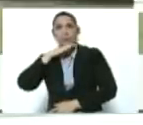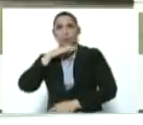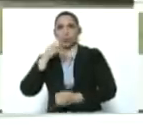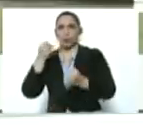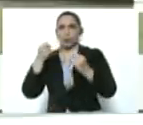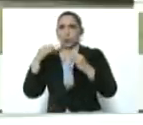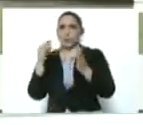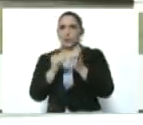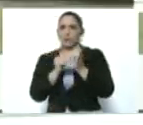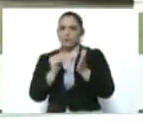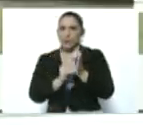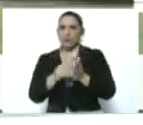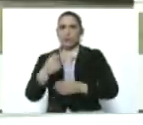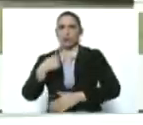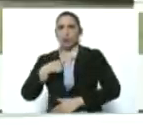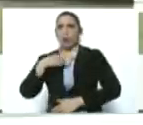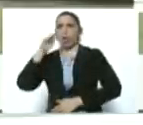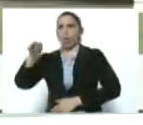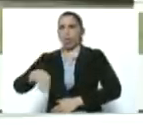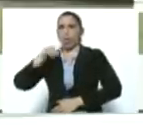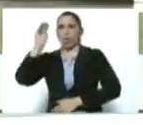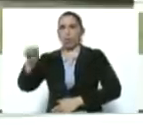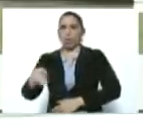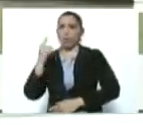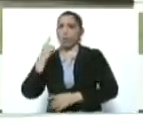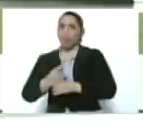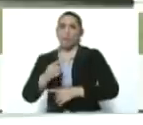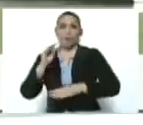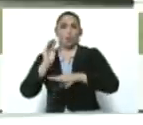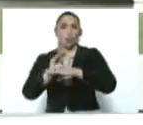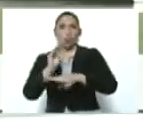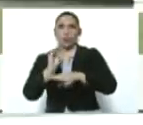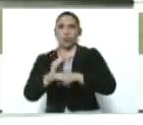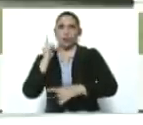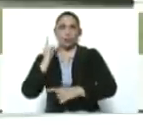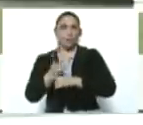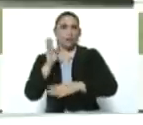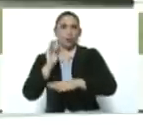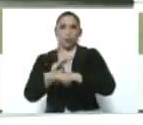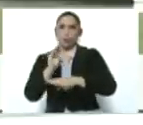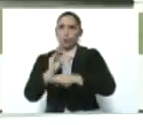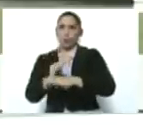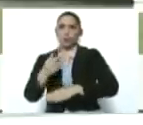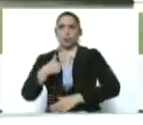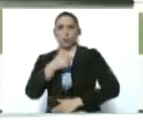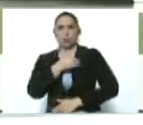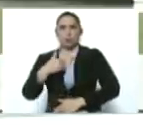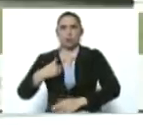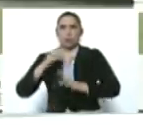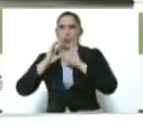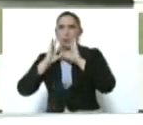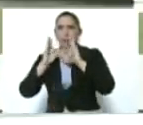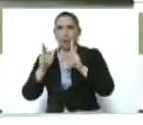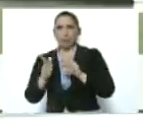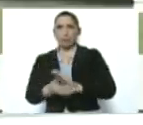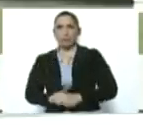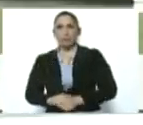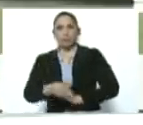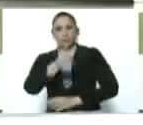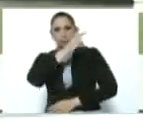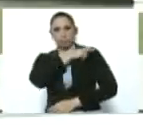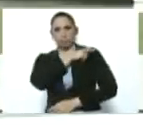de veces que insista hay que cuidarse hay que cuidarse o quisiera un comentario de la jefa de